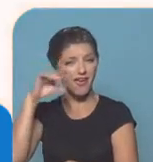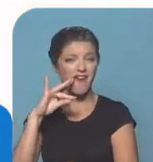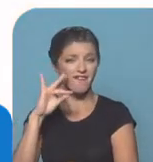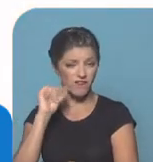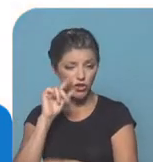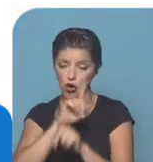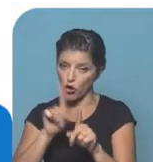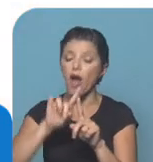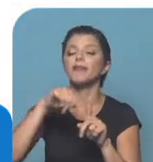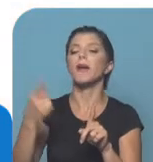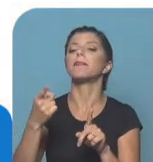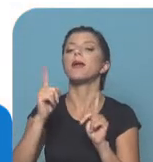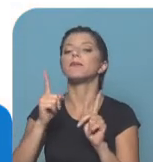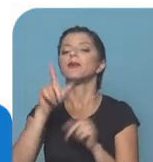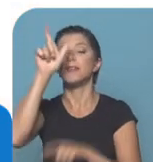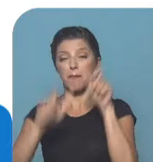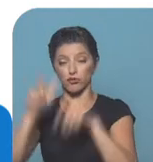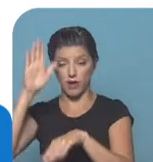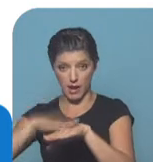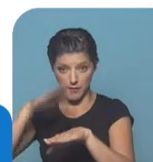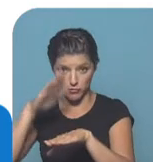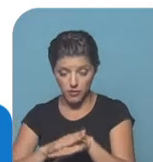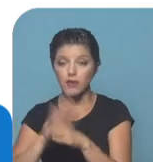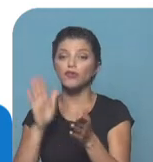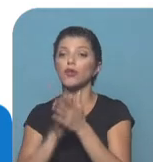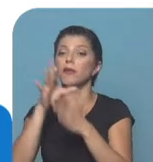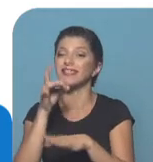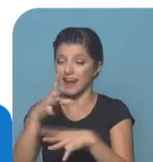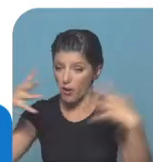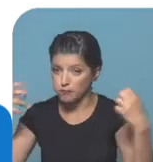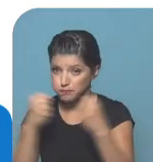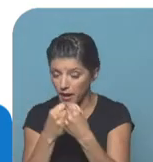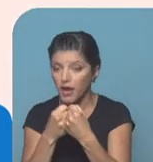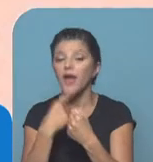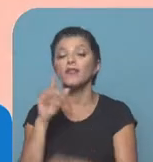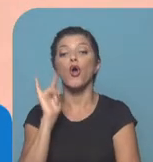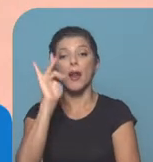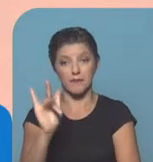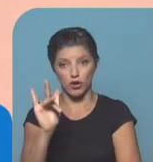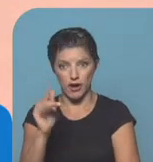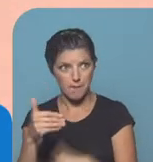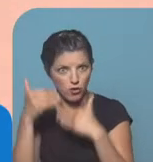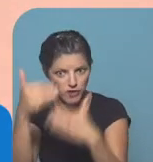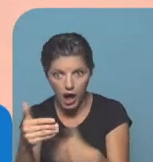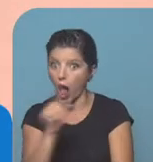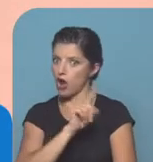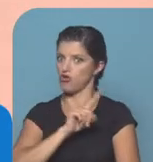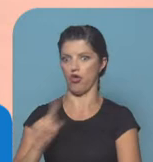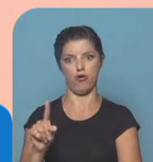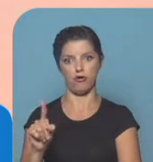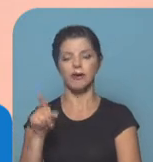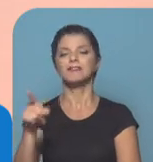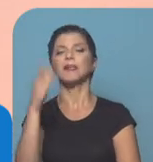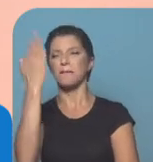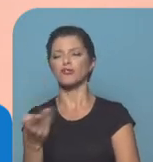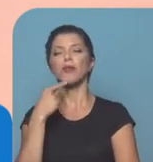que juzgará su responsabilidad en la tragedia de 11 rechazó postergar el inicio del juicio previsto para este miércoles a las 9:30 a.m, ya que había pedido